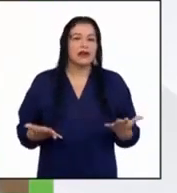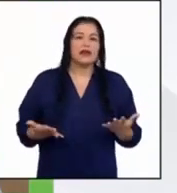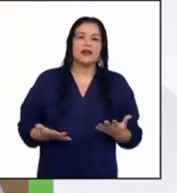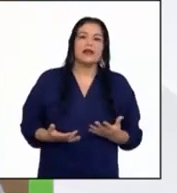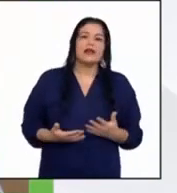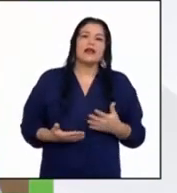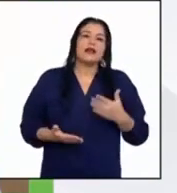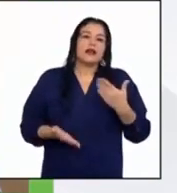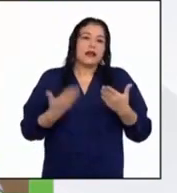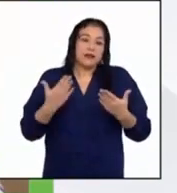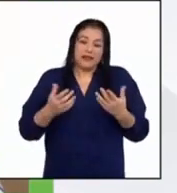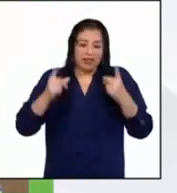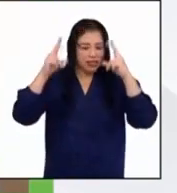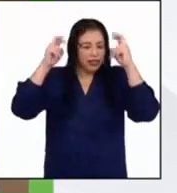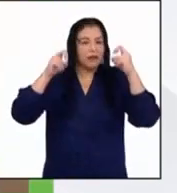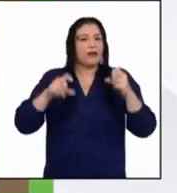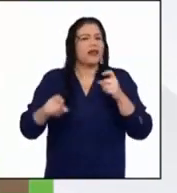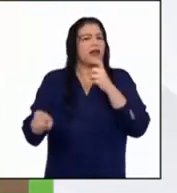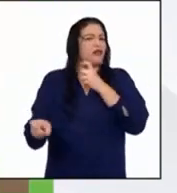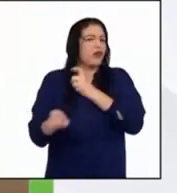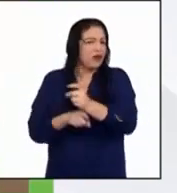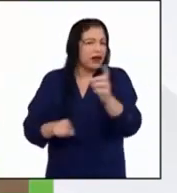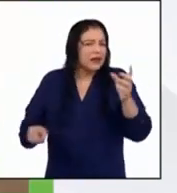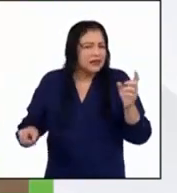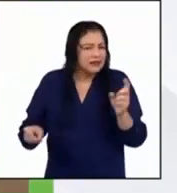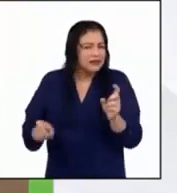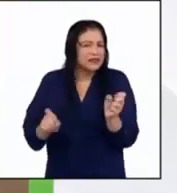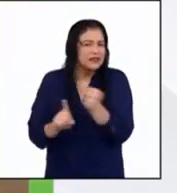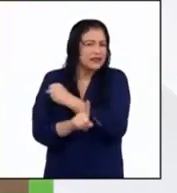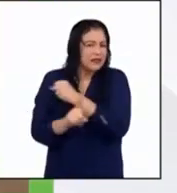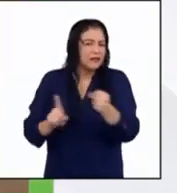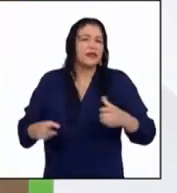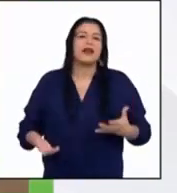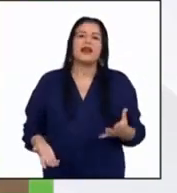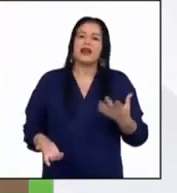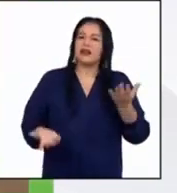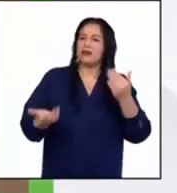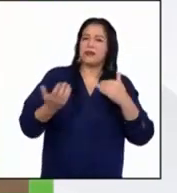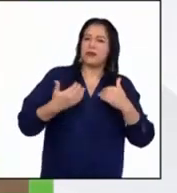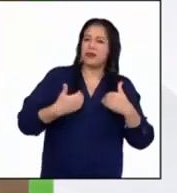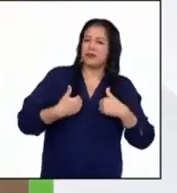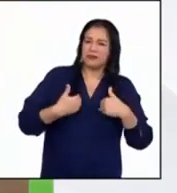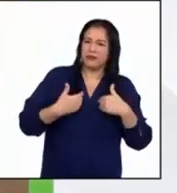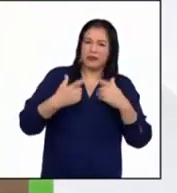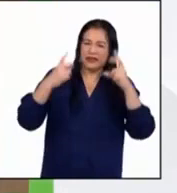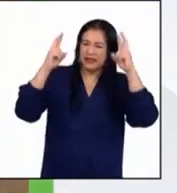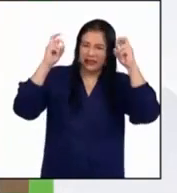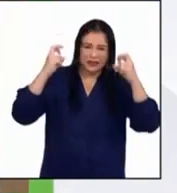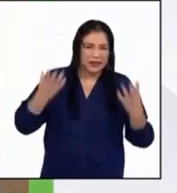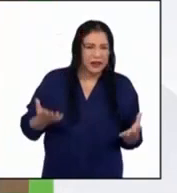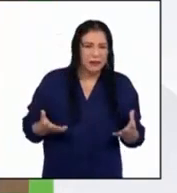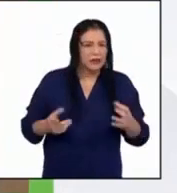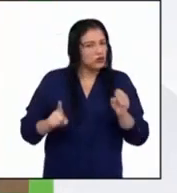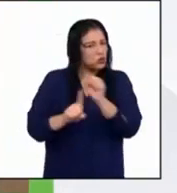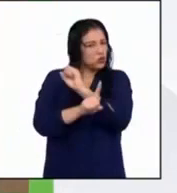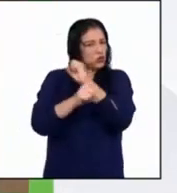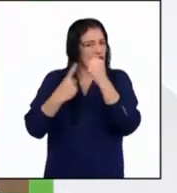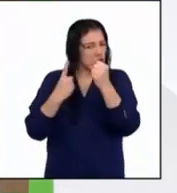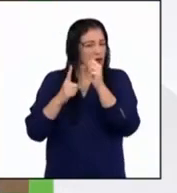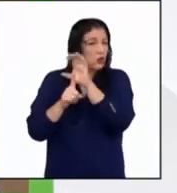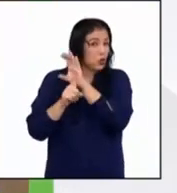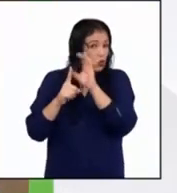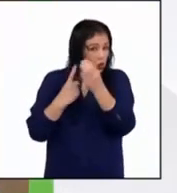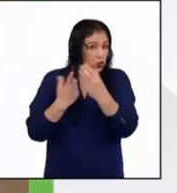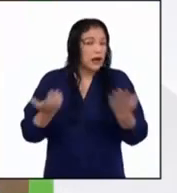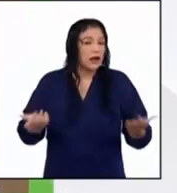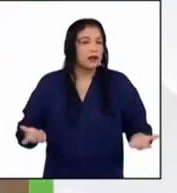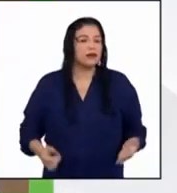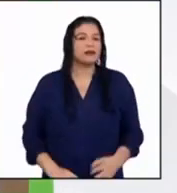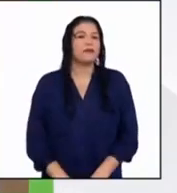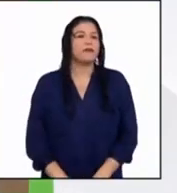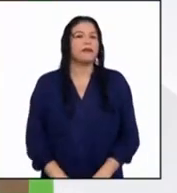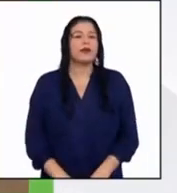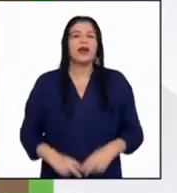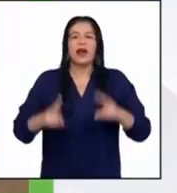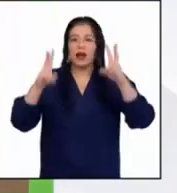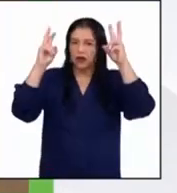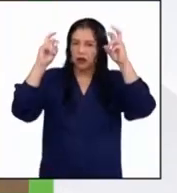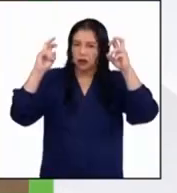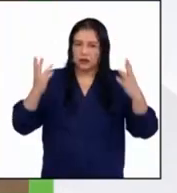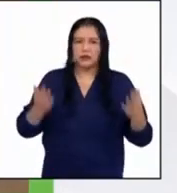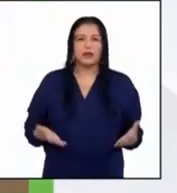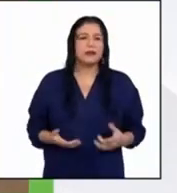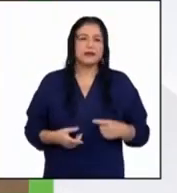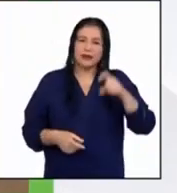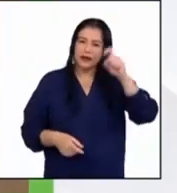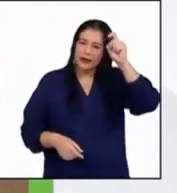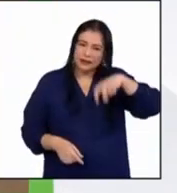temas de violencia, ya sea por temas de medio ambiente, ya sea por temas culturales. Los temas y